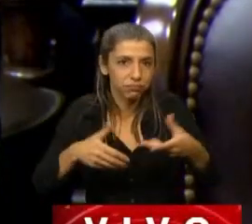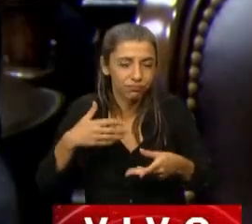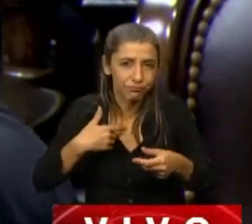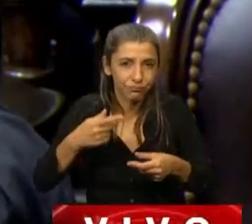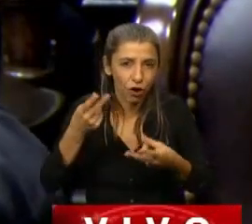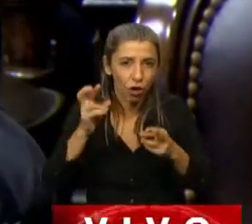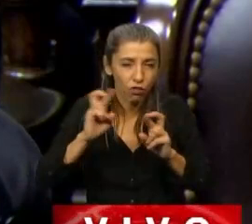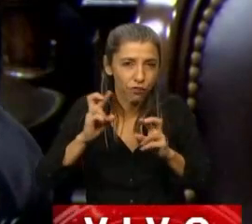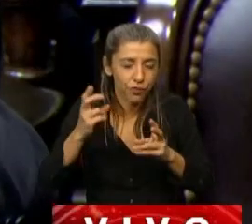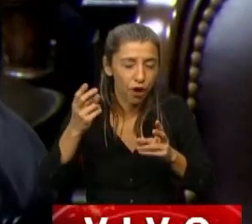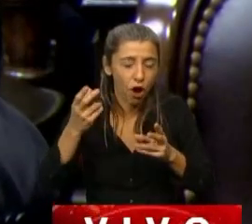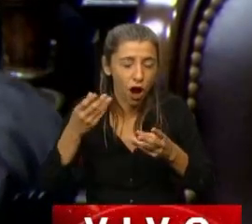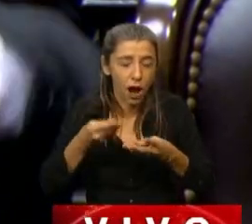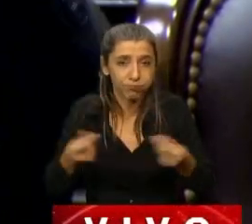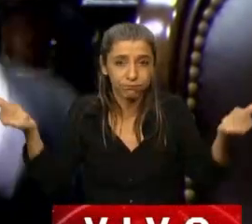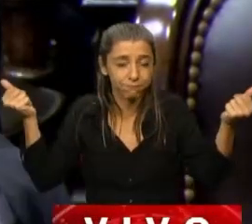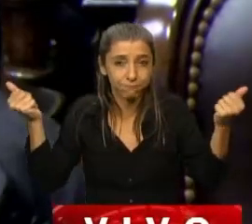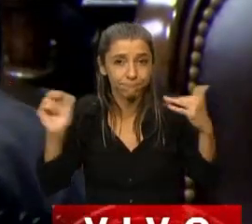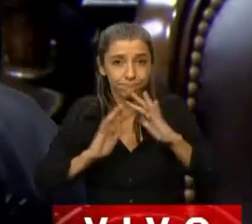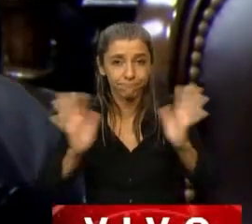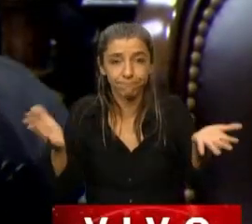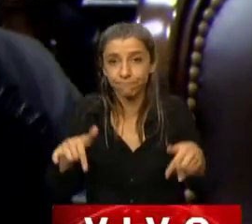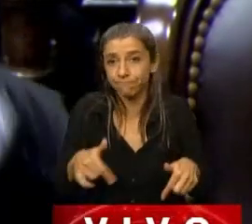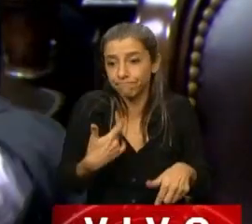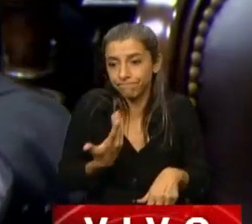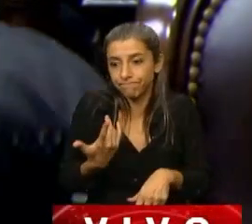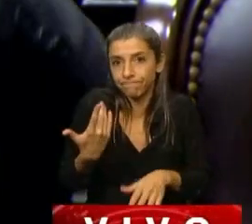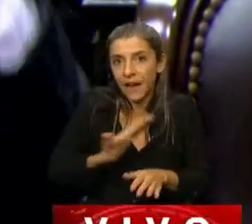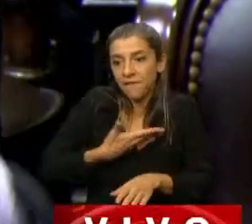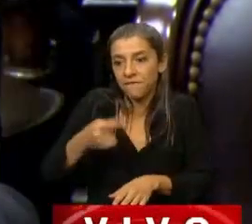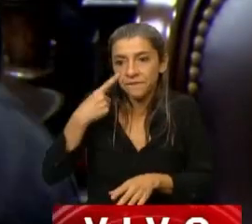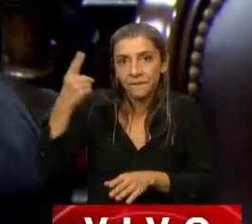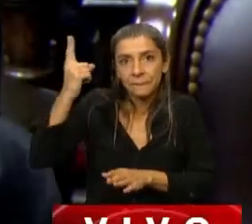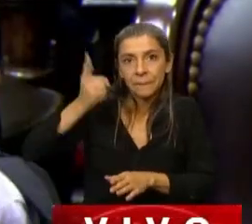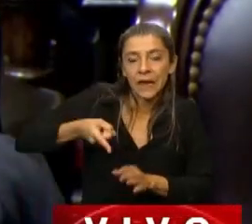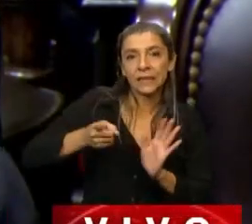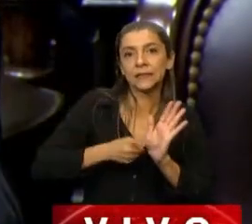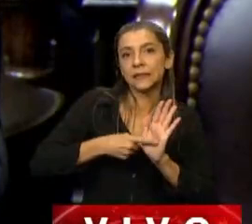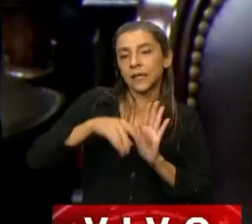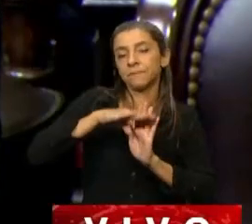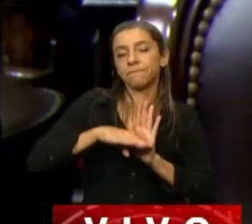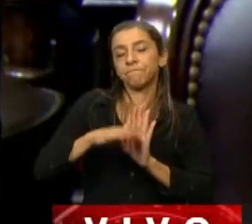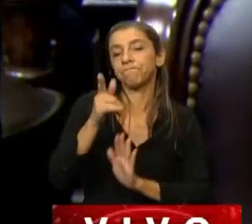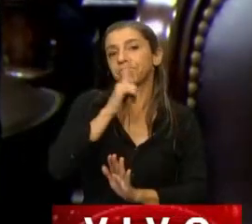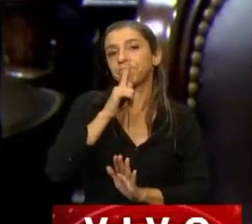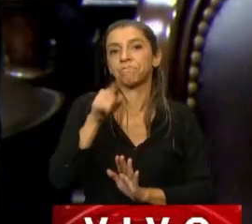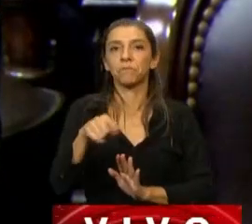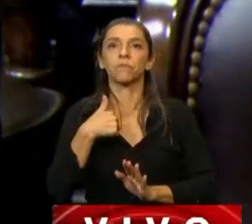está. Y el Fondo nos impone sus reglas como si fueran un mandato divino que no se pueden